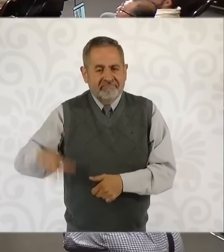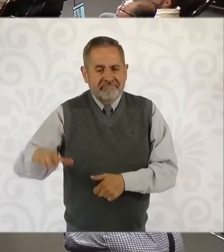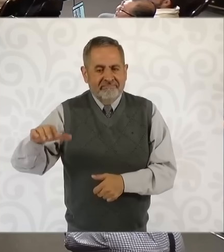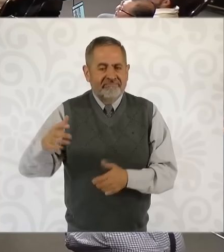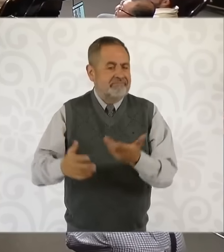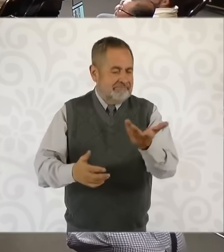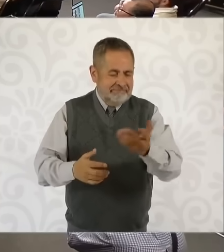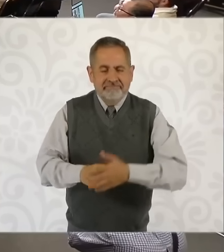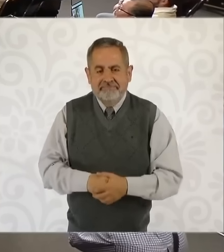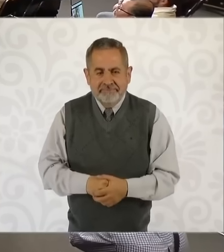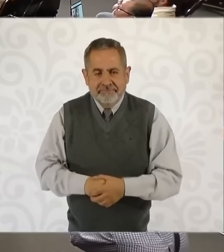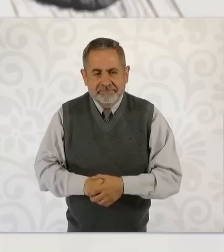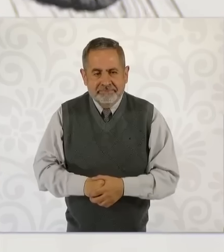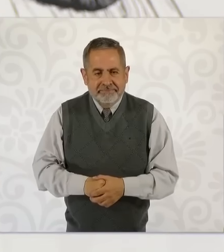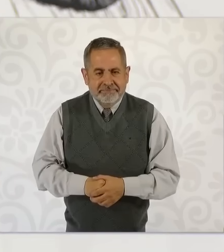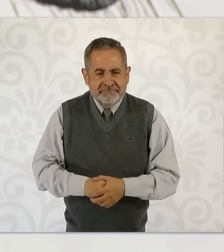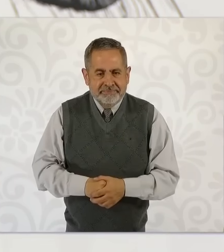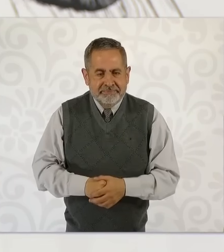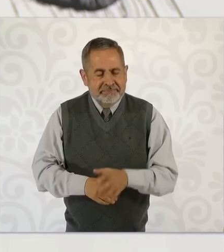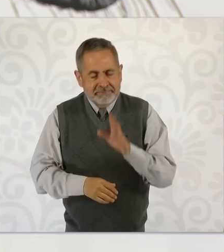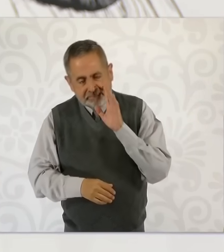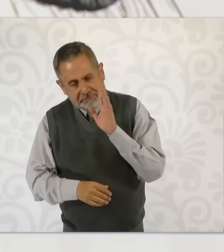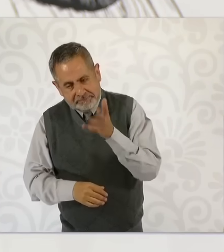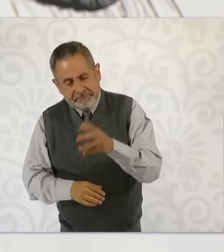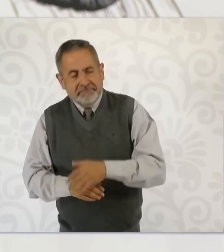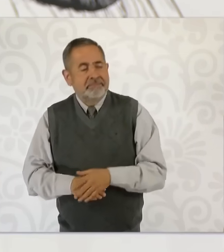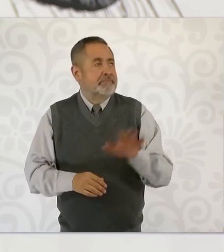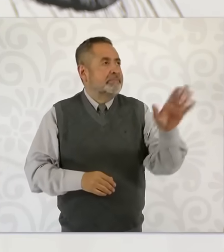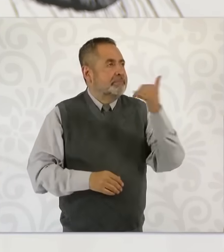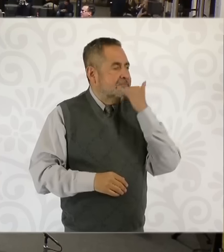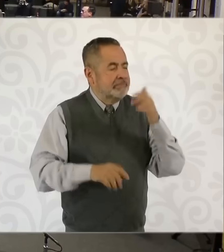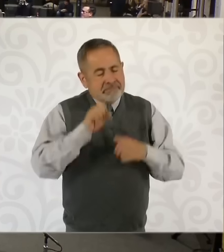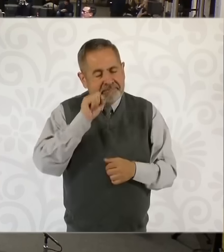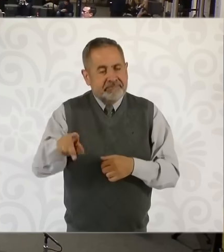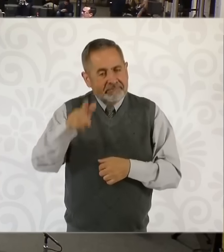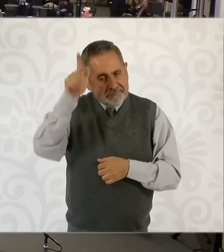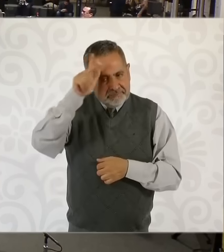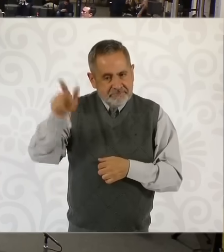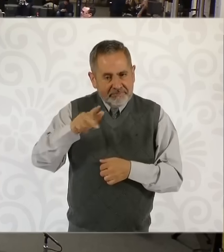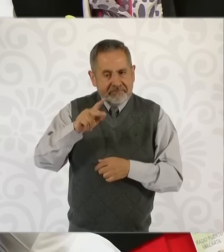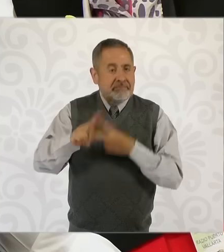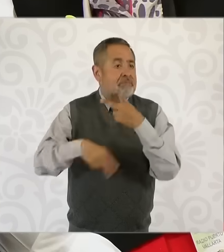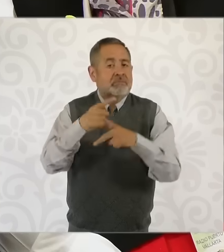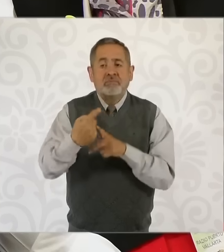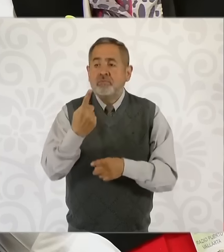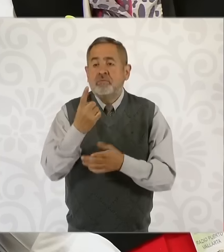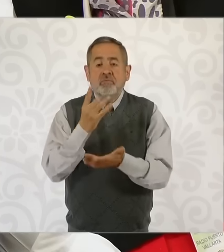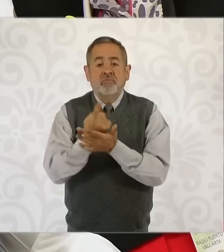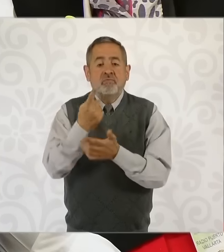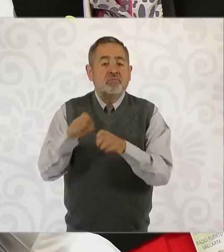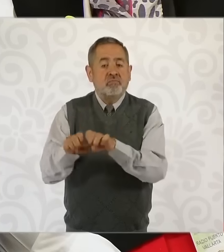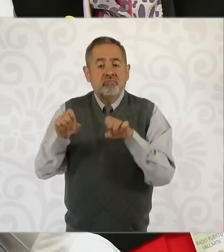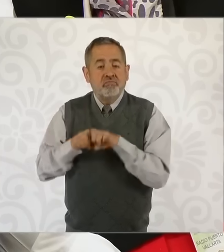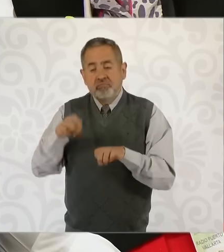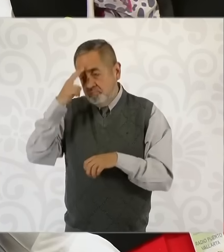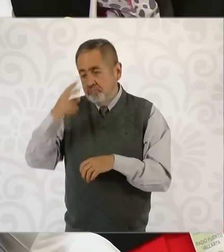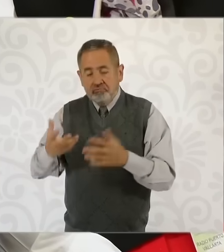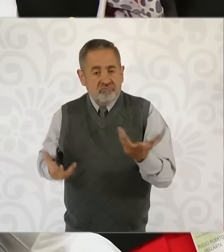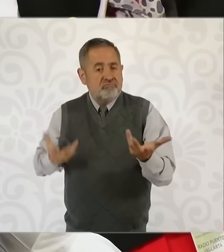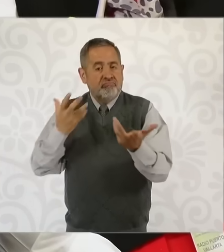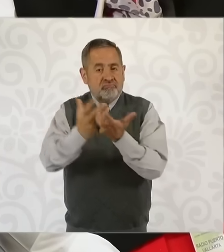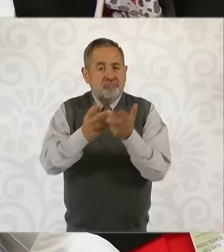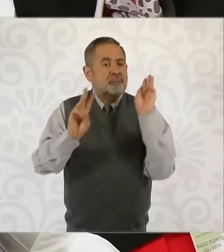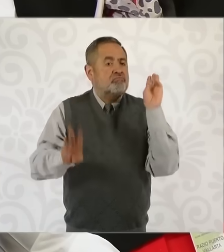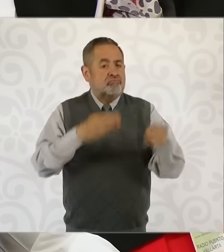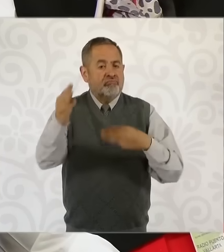Pues no, vamos a ver. Sí. Los Tuzos del Pachuca estarán participando, son el único equipo mexicano que estará en el Mundial de